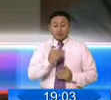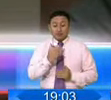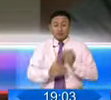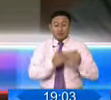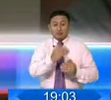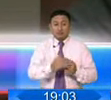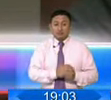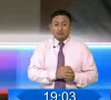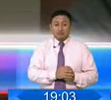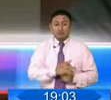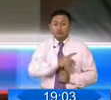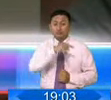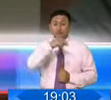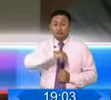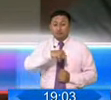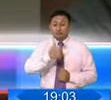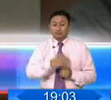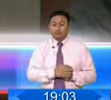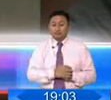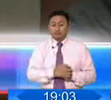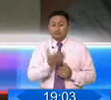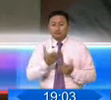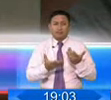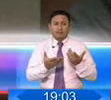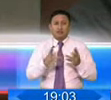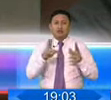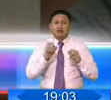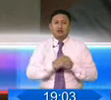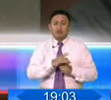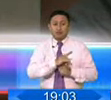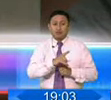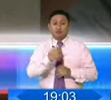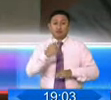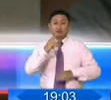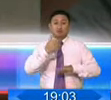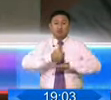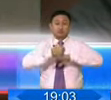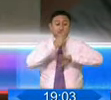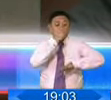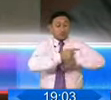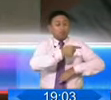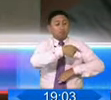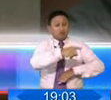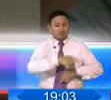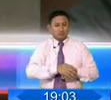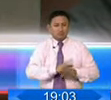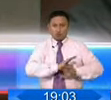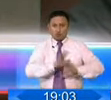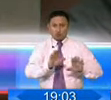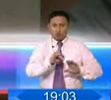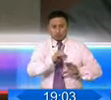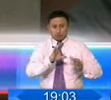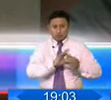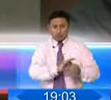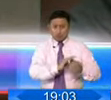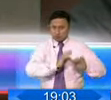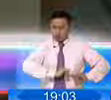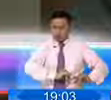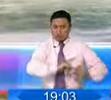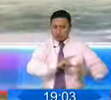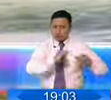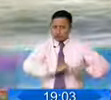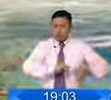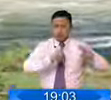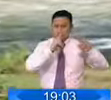no fue en ningún momento en una... Hablemos en una operación militar, no por eso tampoco deja de ser nuestros compañeros y la búsqueda